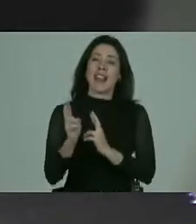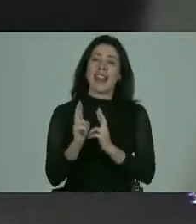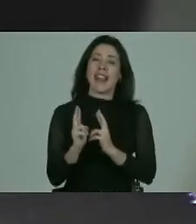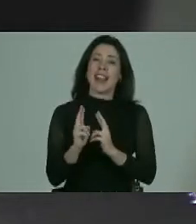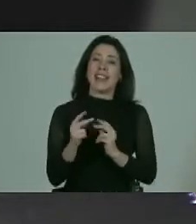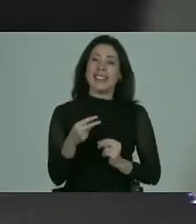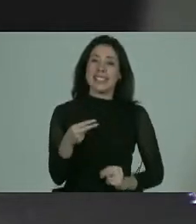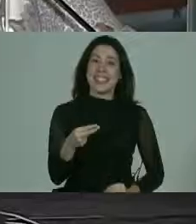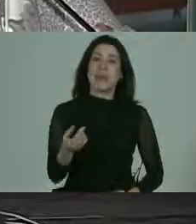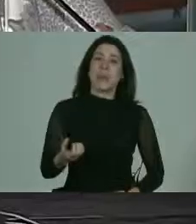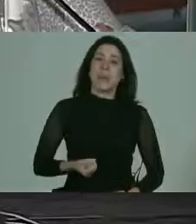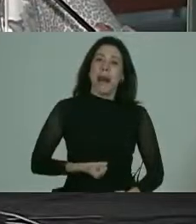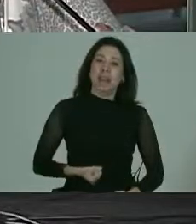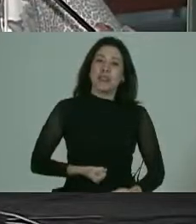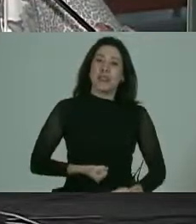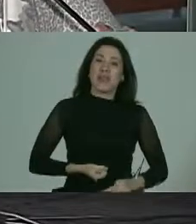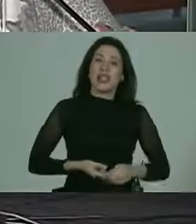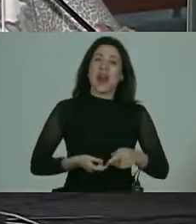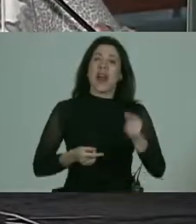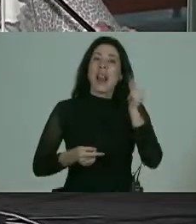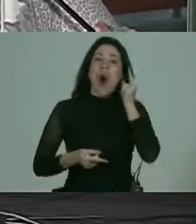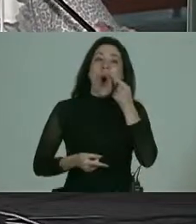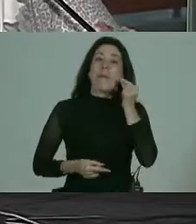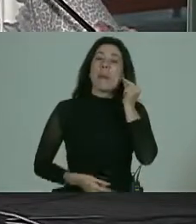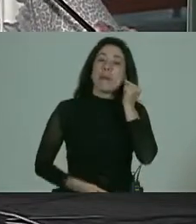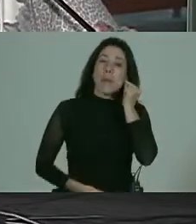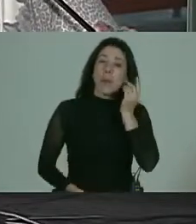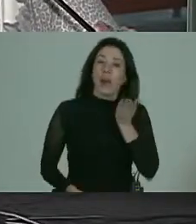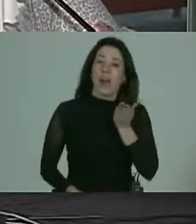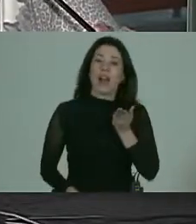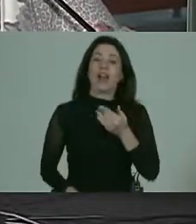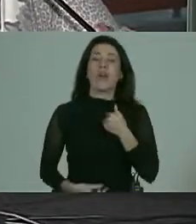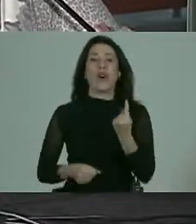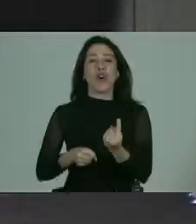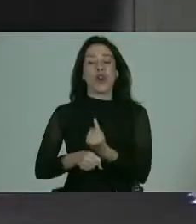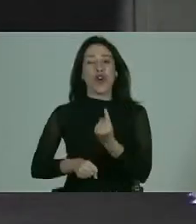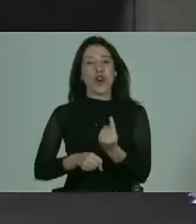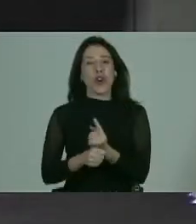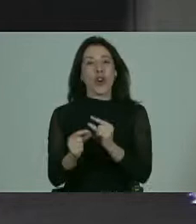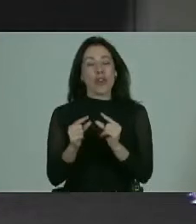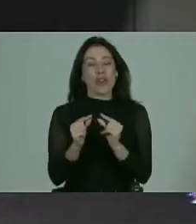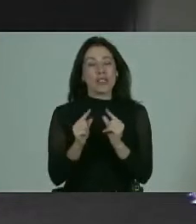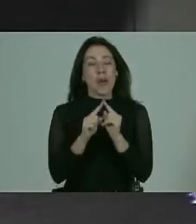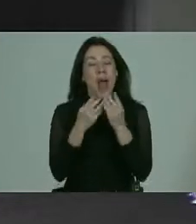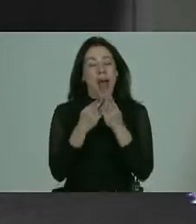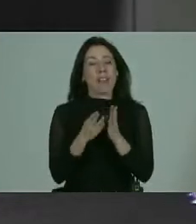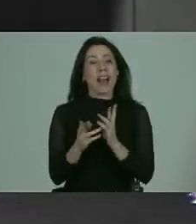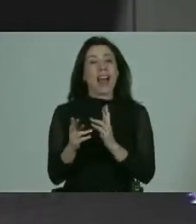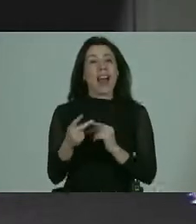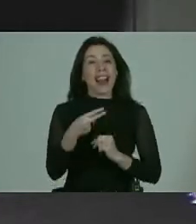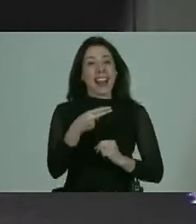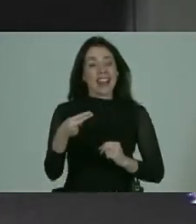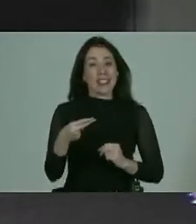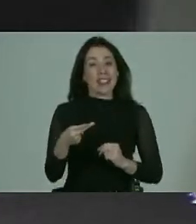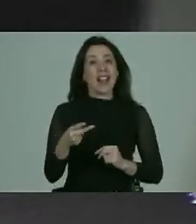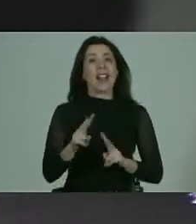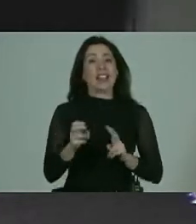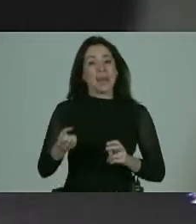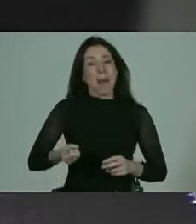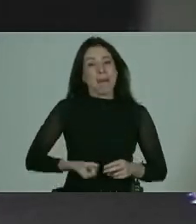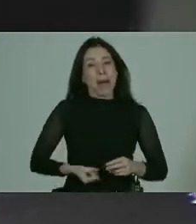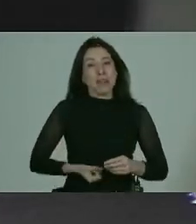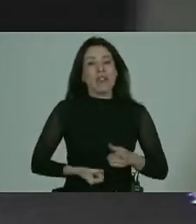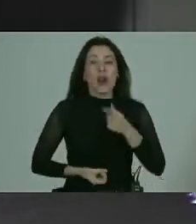la masturbación lo voy a hablar de manera como lo conversamos abiertamente las relaciones sexuales la masturbación